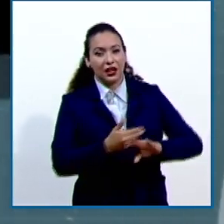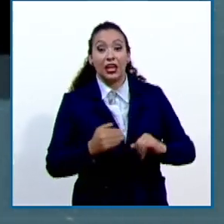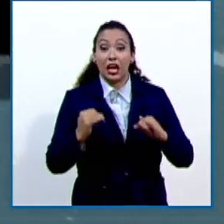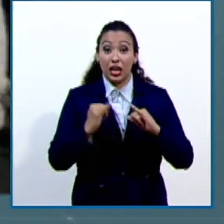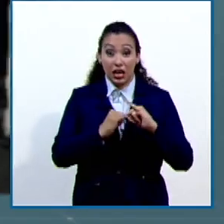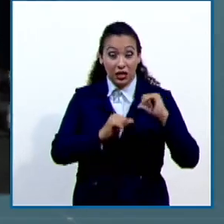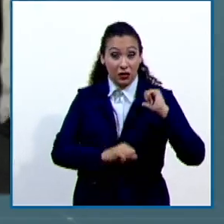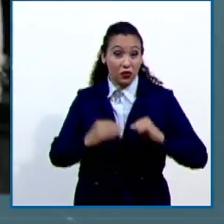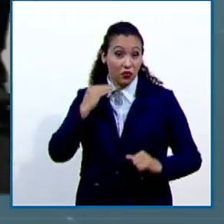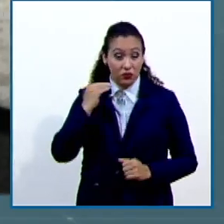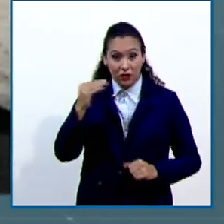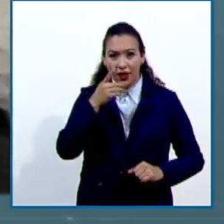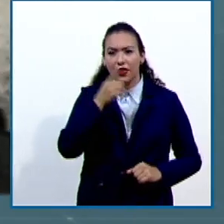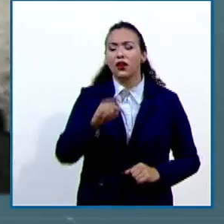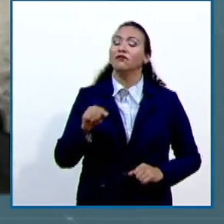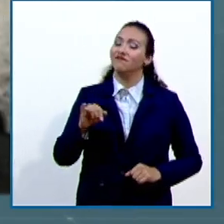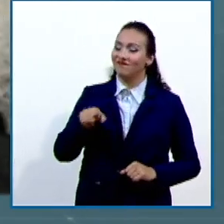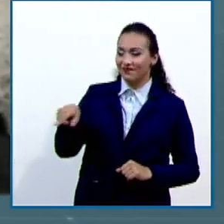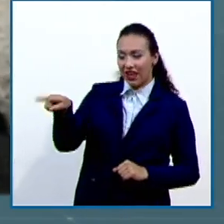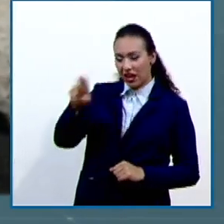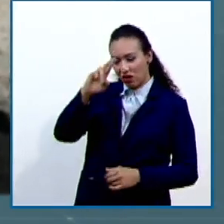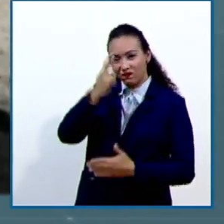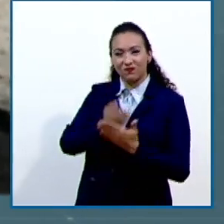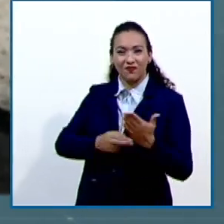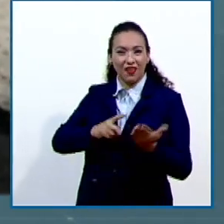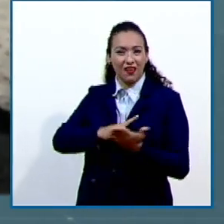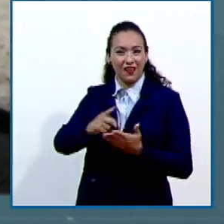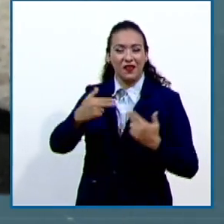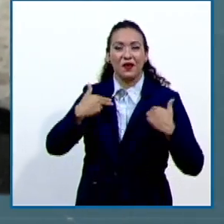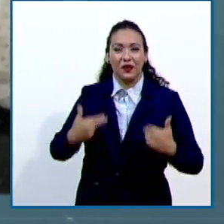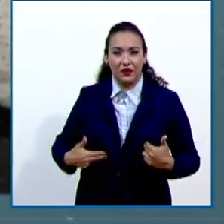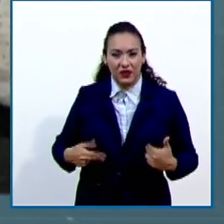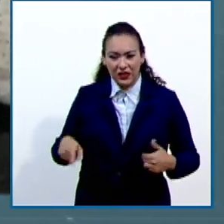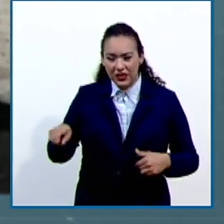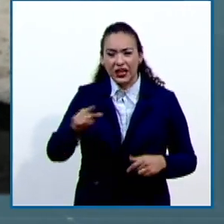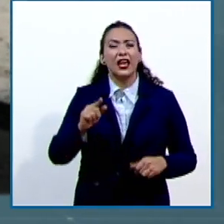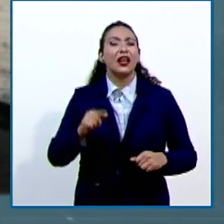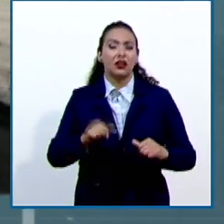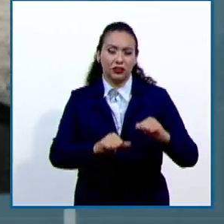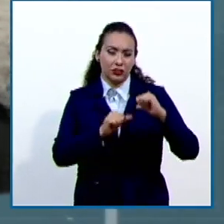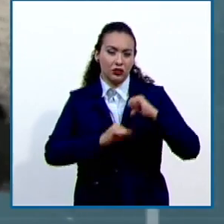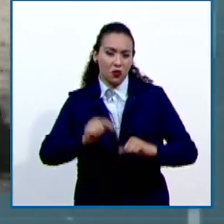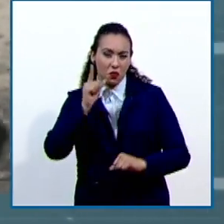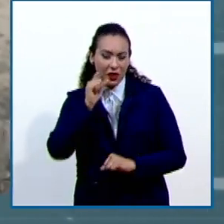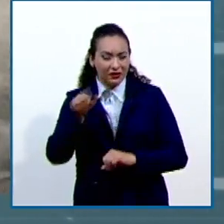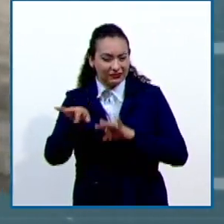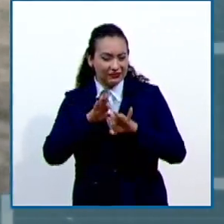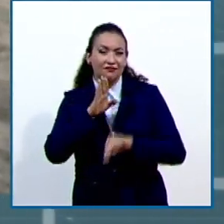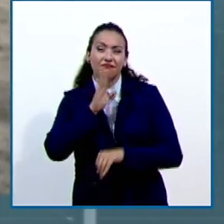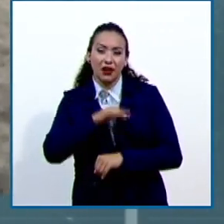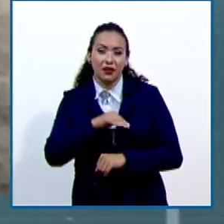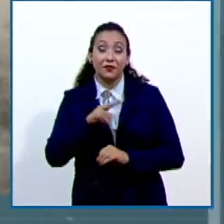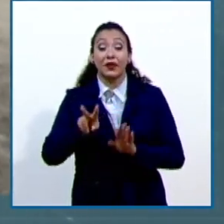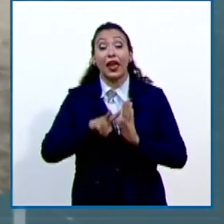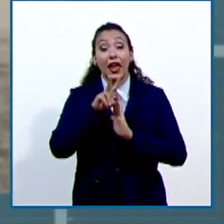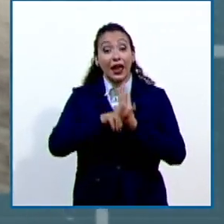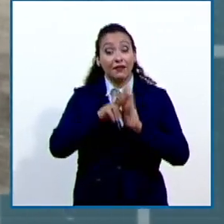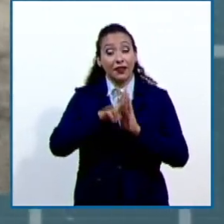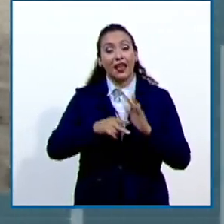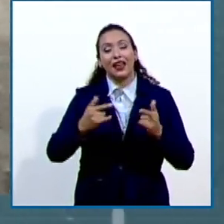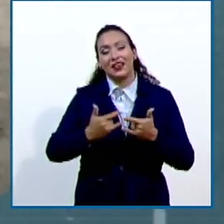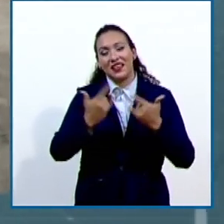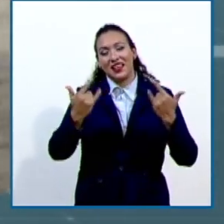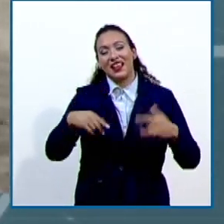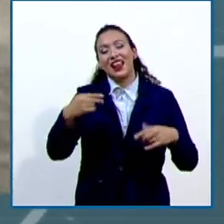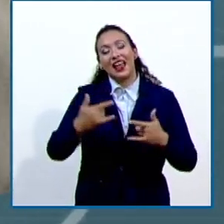demostrado violaciones a sus derechos humanos y malas prácticas por parte de las fiscalías. Indicó que el documental La historia de Verónica